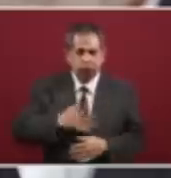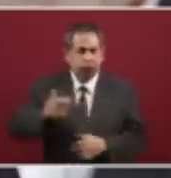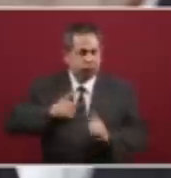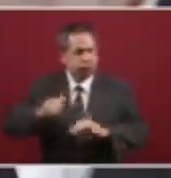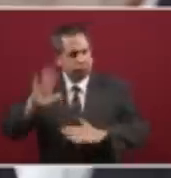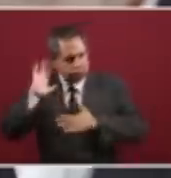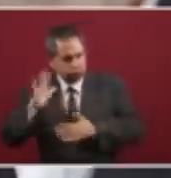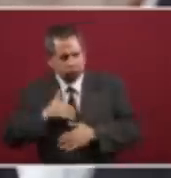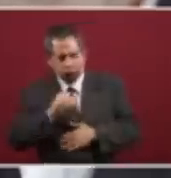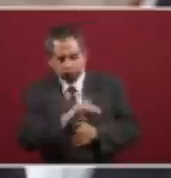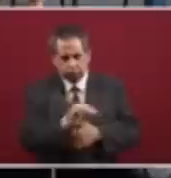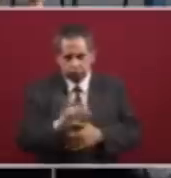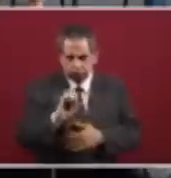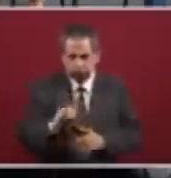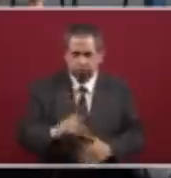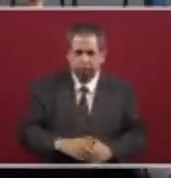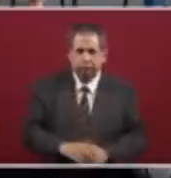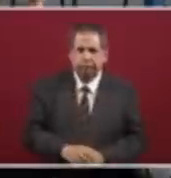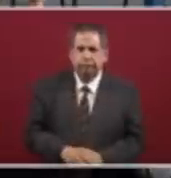compromiso